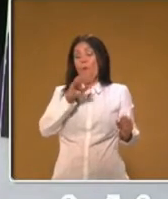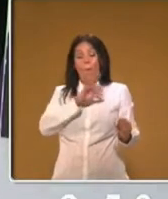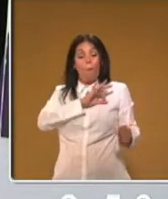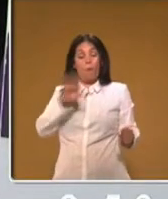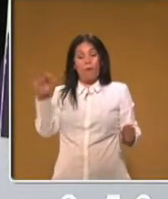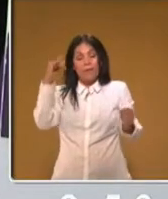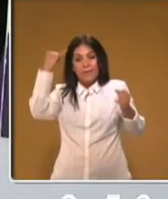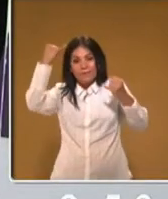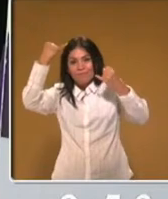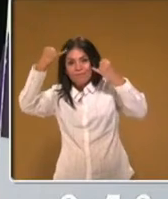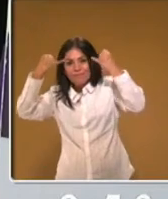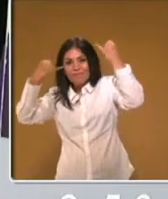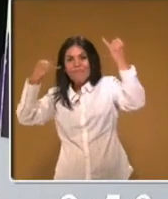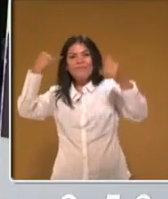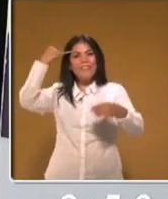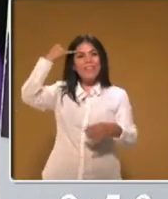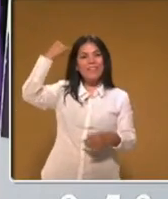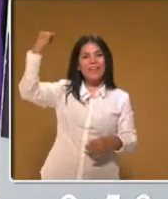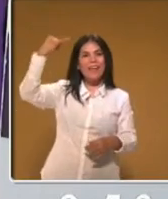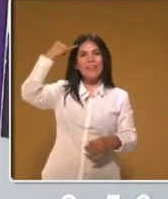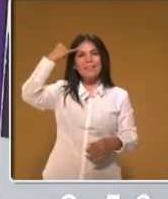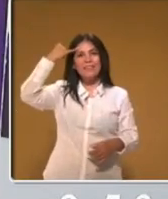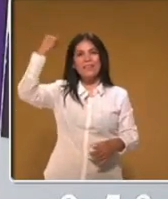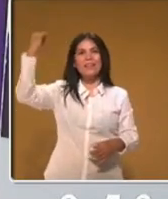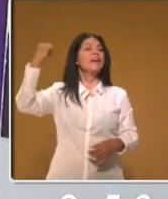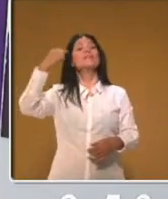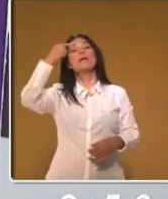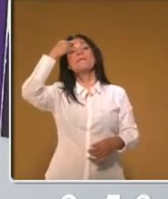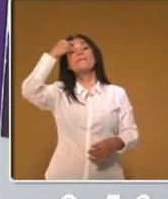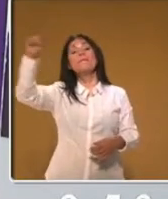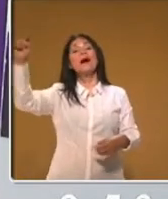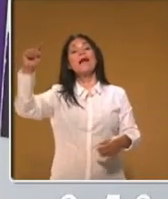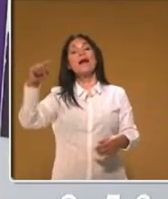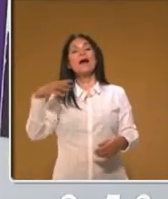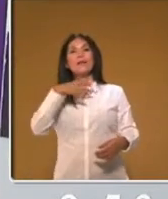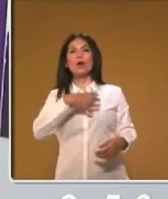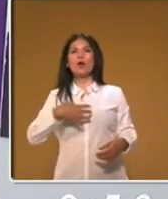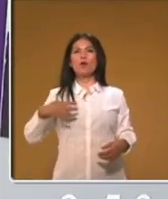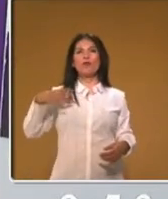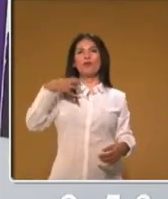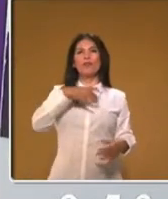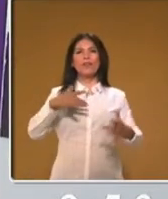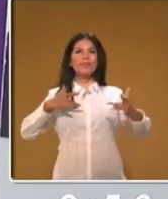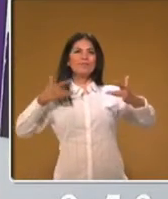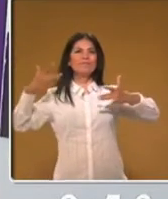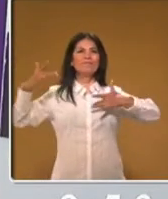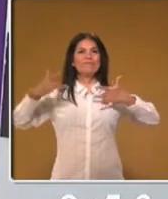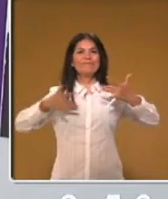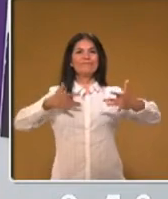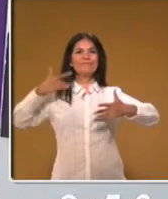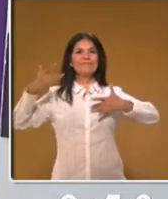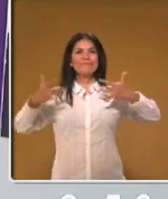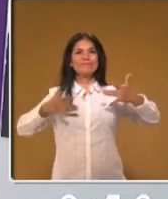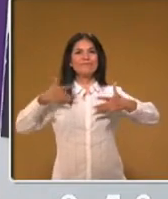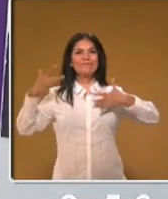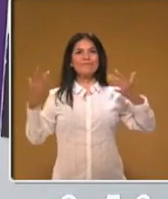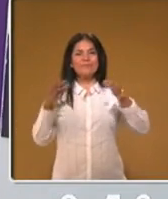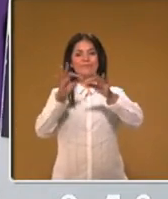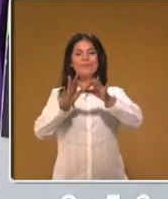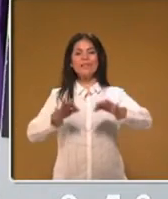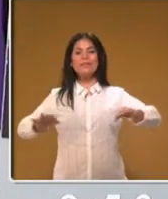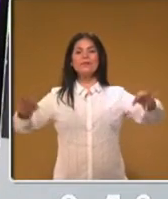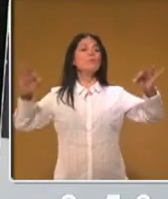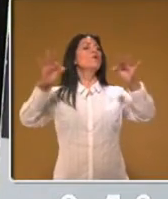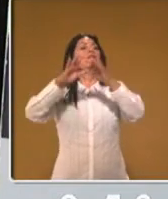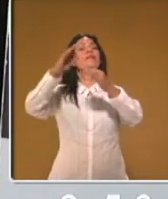un poco a esta asignatura con la que ustedes van a trabajar en tercer grado de secundaria. Y es importante que todos y cada uno